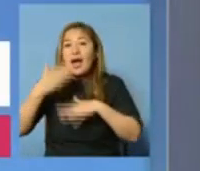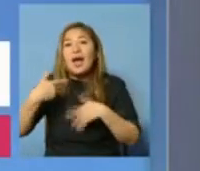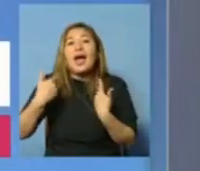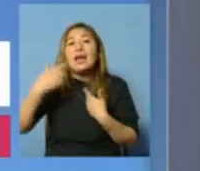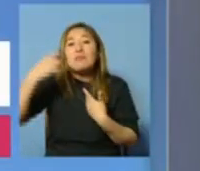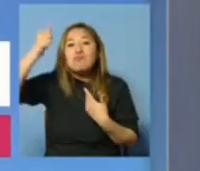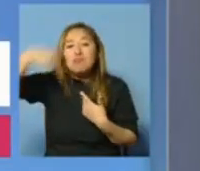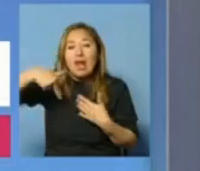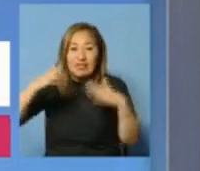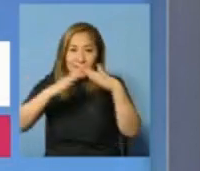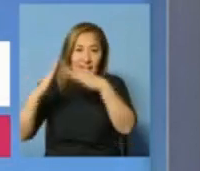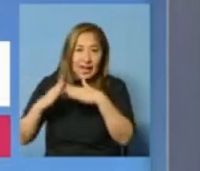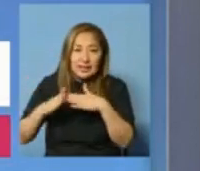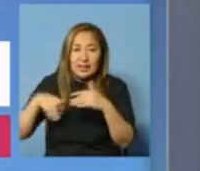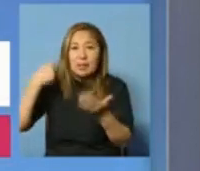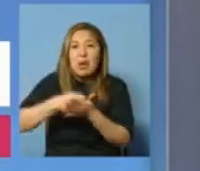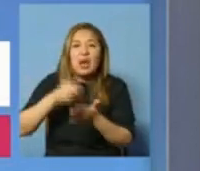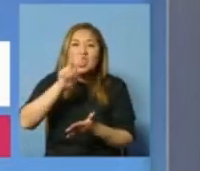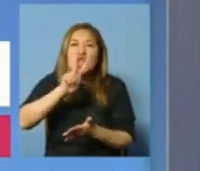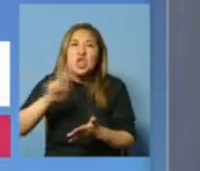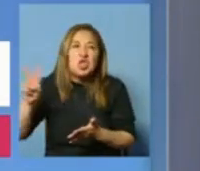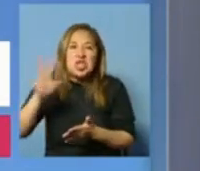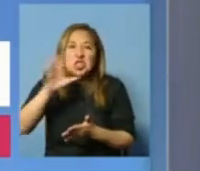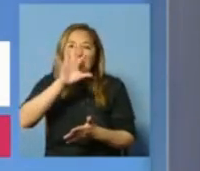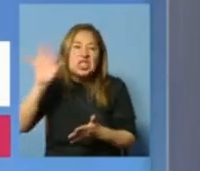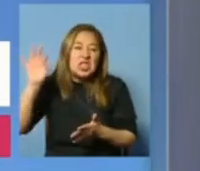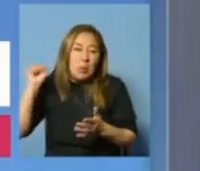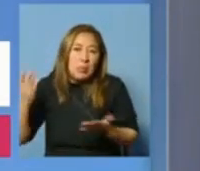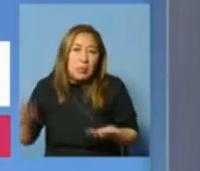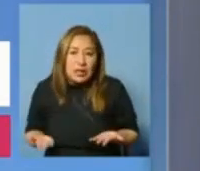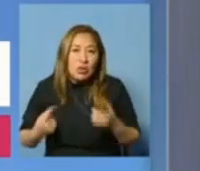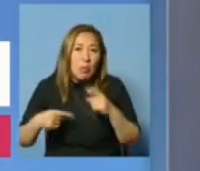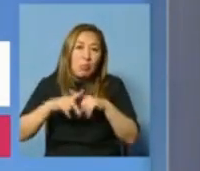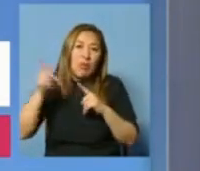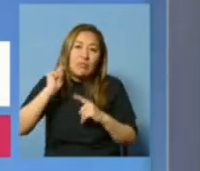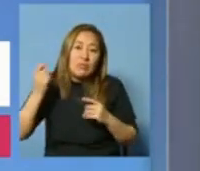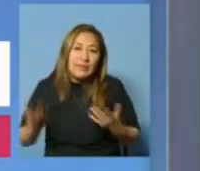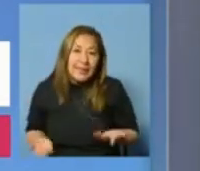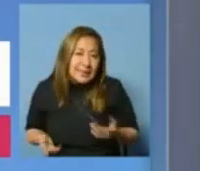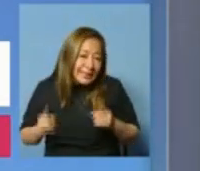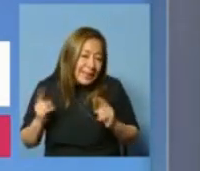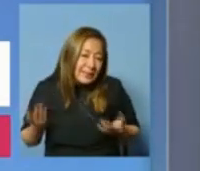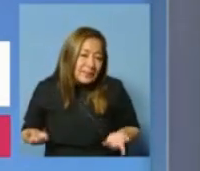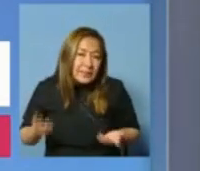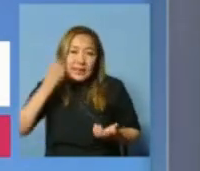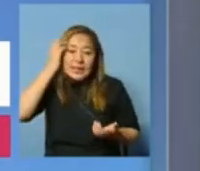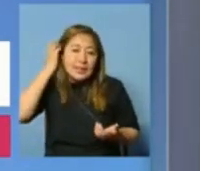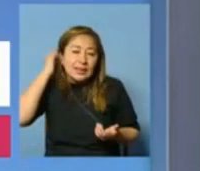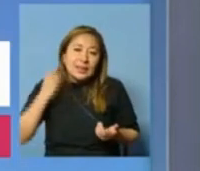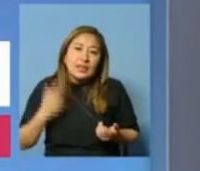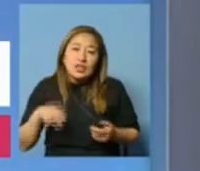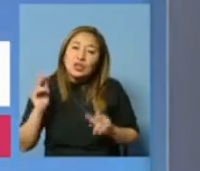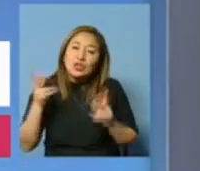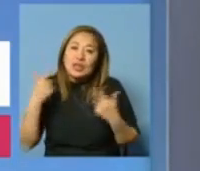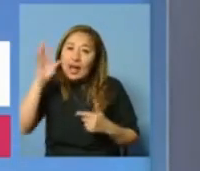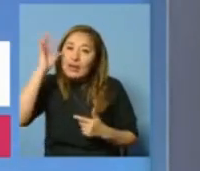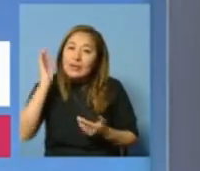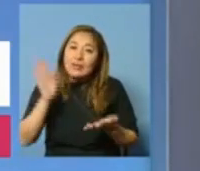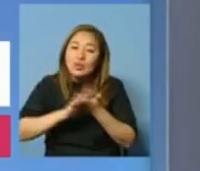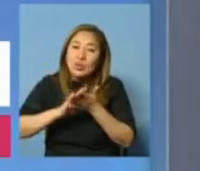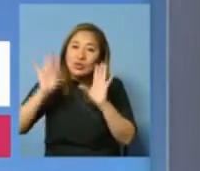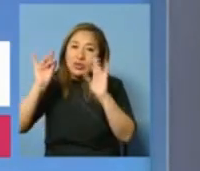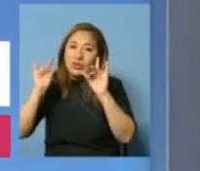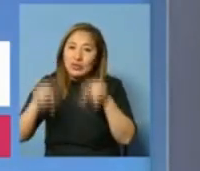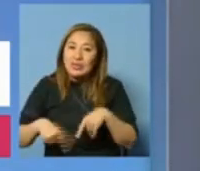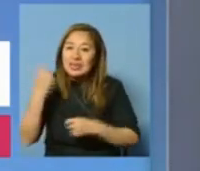vivienda en la provincia de Jujuy que están pagando 200, 300 pesos por mes. Además, digamos, somos conscientes de la difícil situación que ha